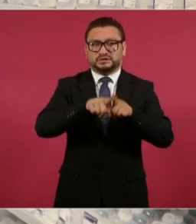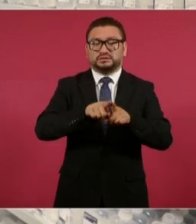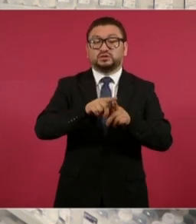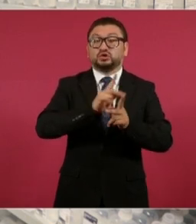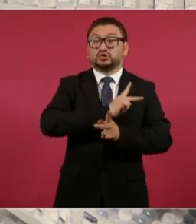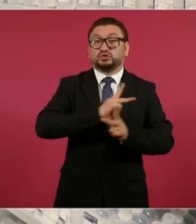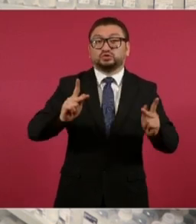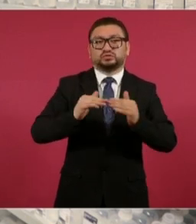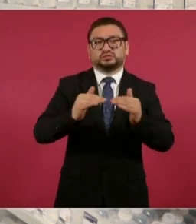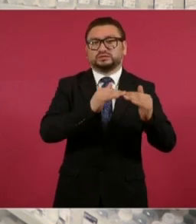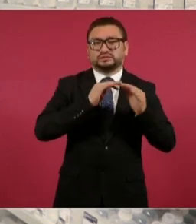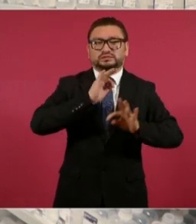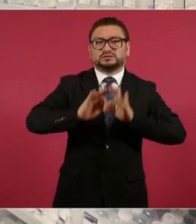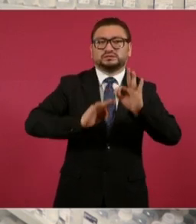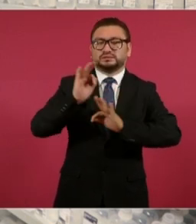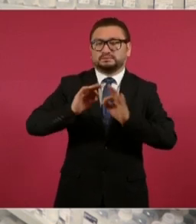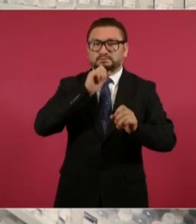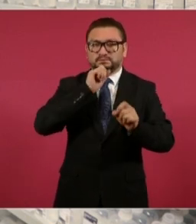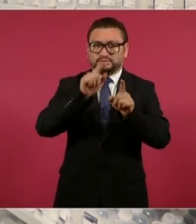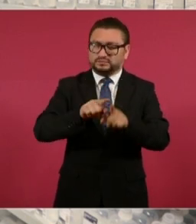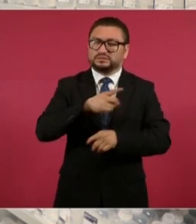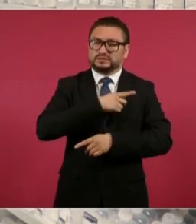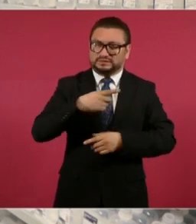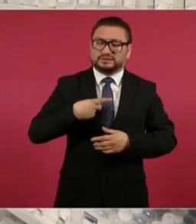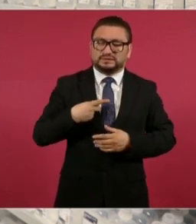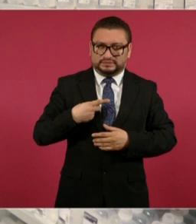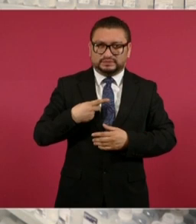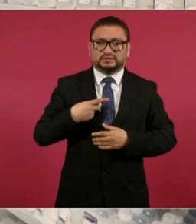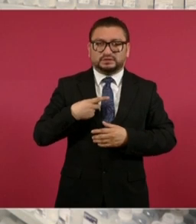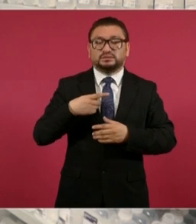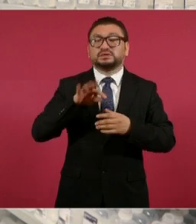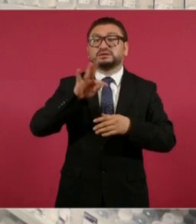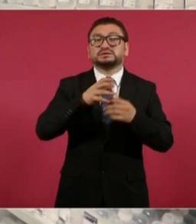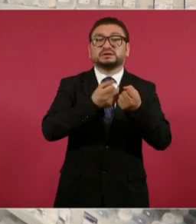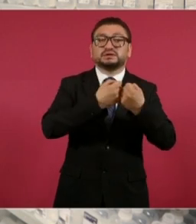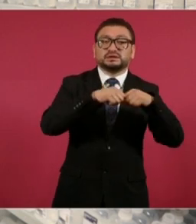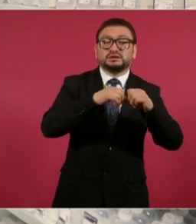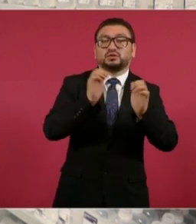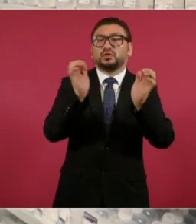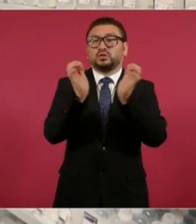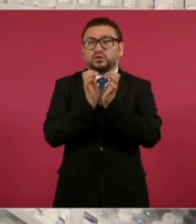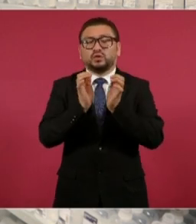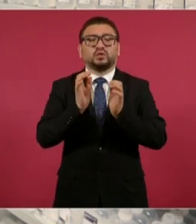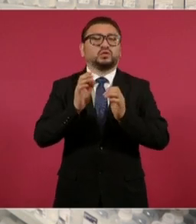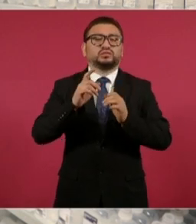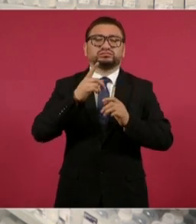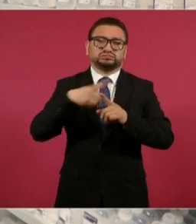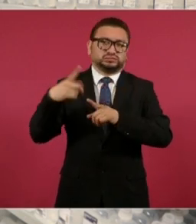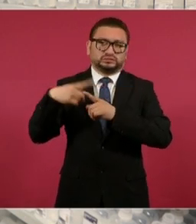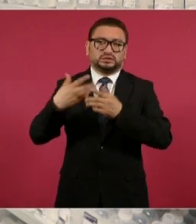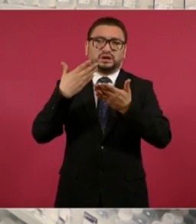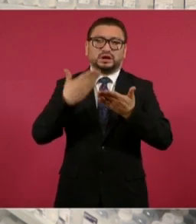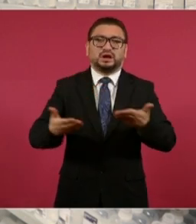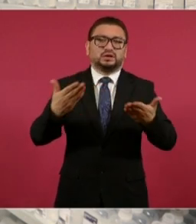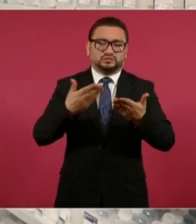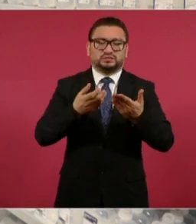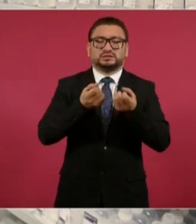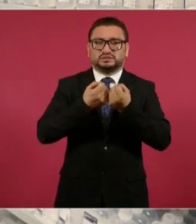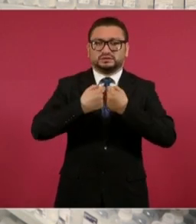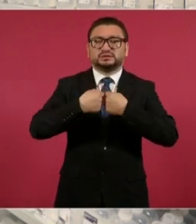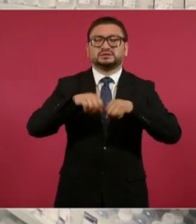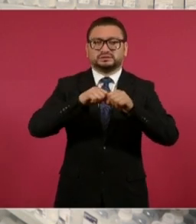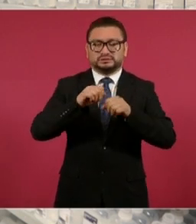el mismo tratamiento independientemente de si se atiende en el IMS en el Iste o ahora en el IMS eh